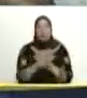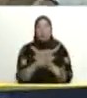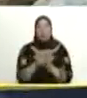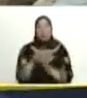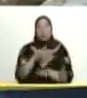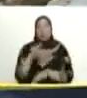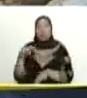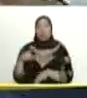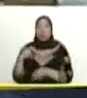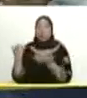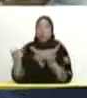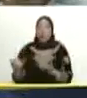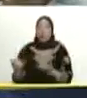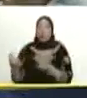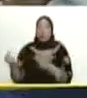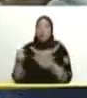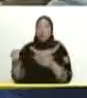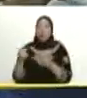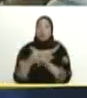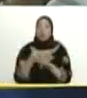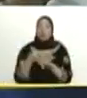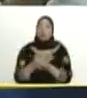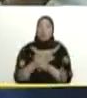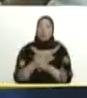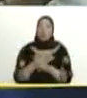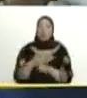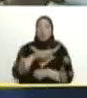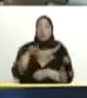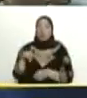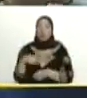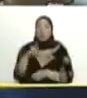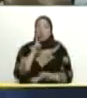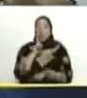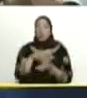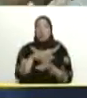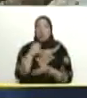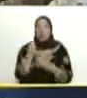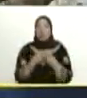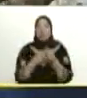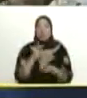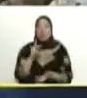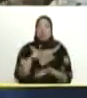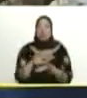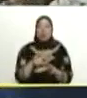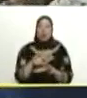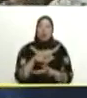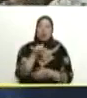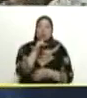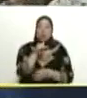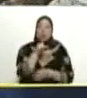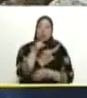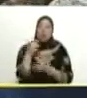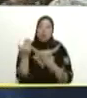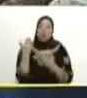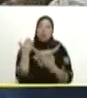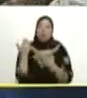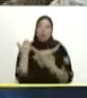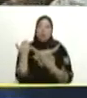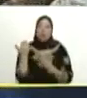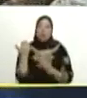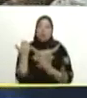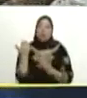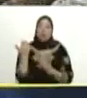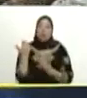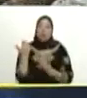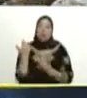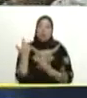nosotros actualmente disfrutamos de toda esta belleza que usted ve por acá. En cuanto al servicio